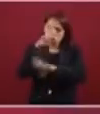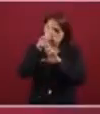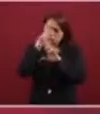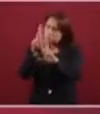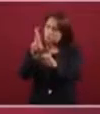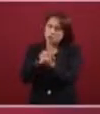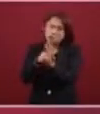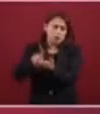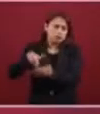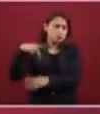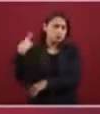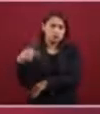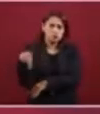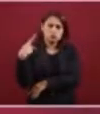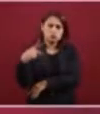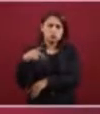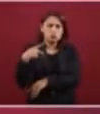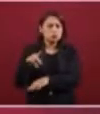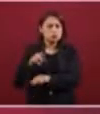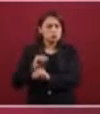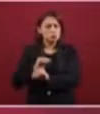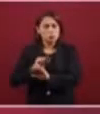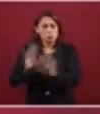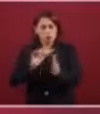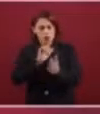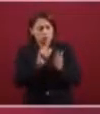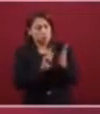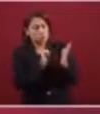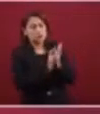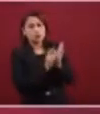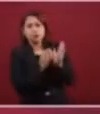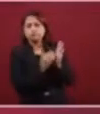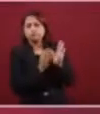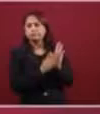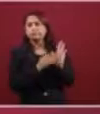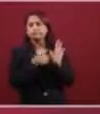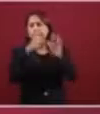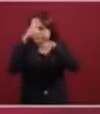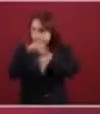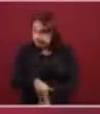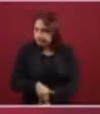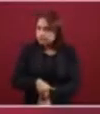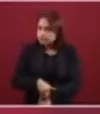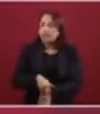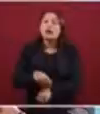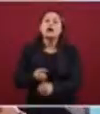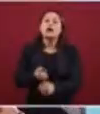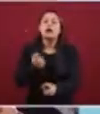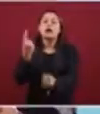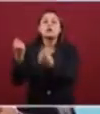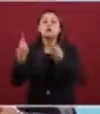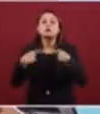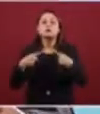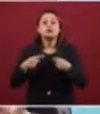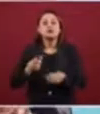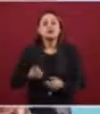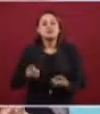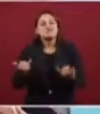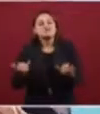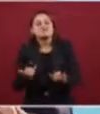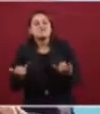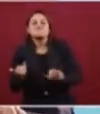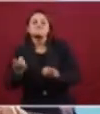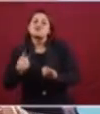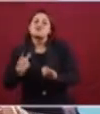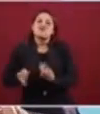sus derechos, respetando sus derechos laborales que marca la ley, por supuesto. Algunos de ellos exigían la reinstalación, algo